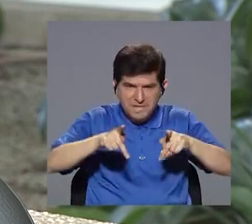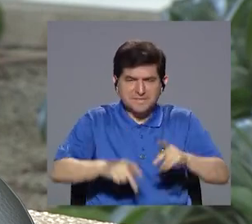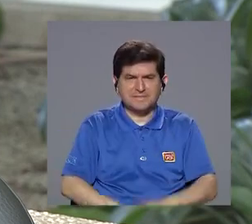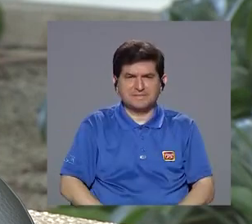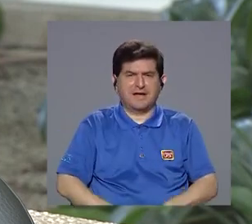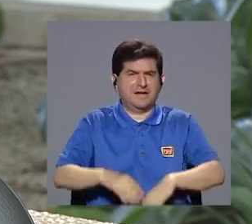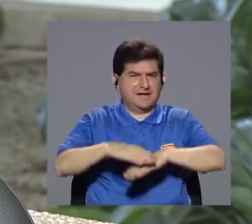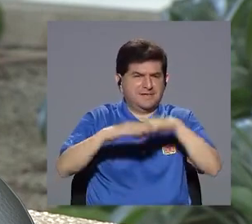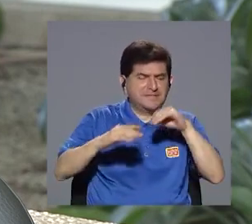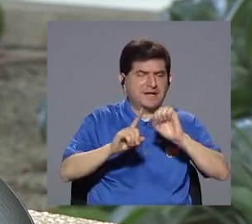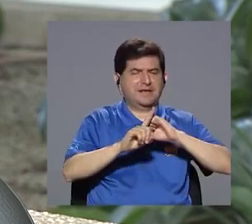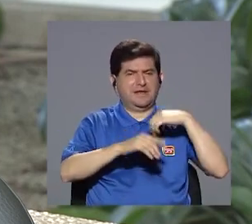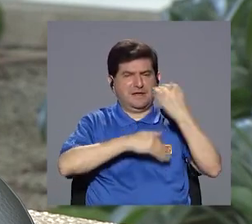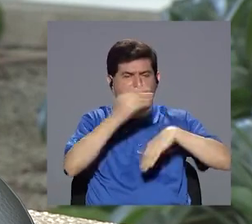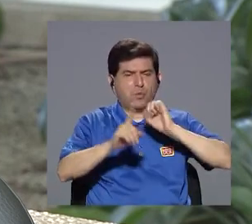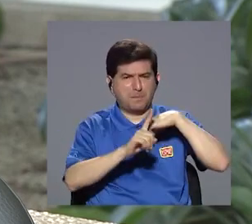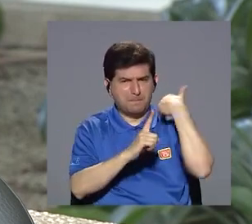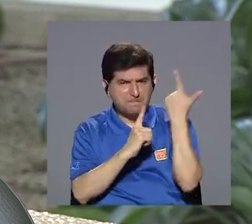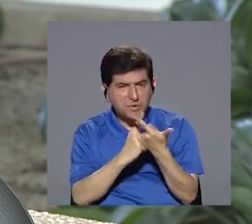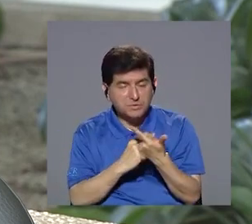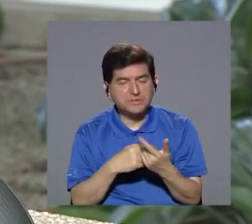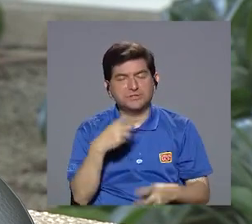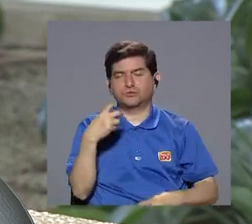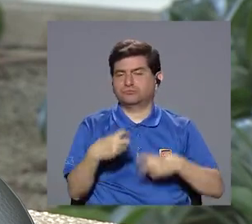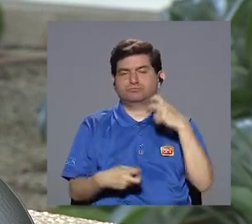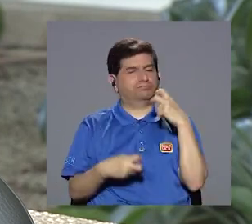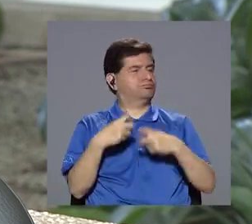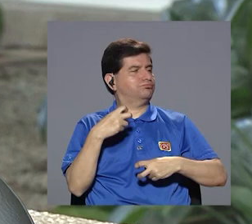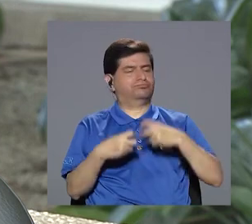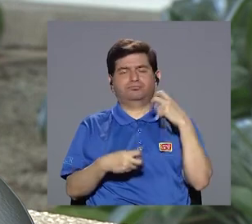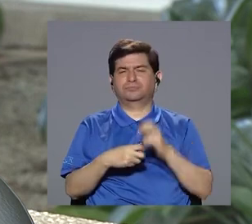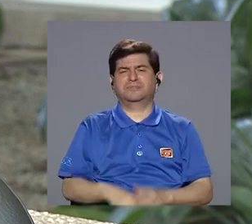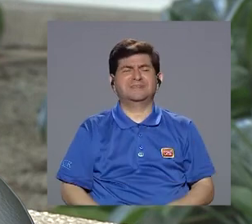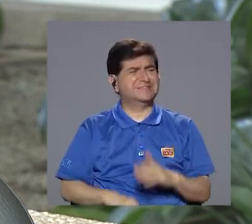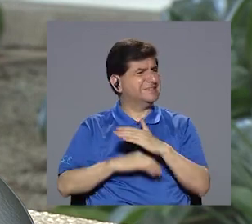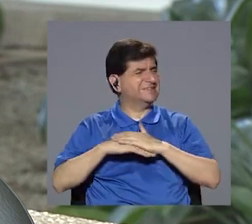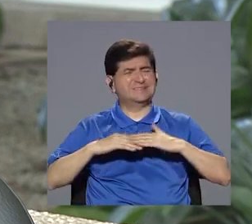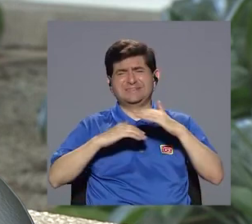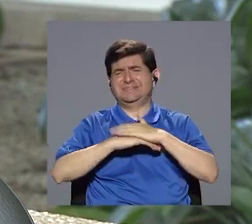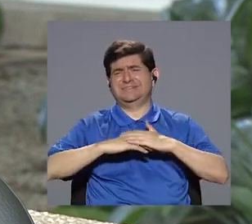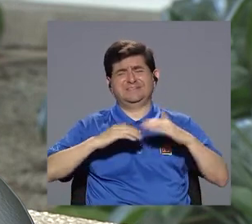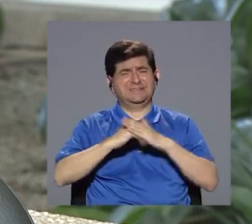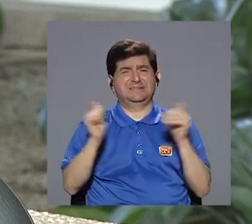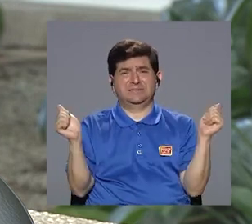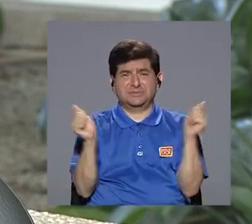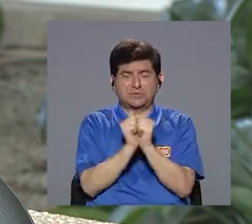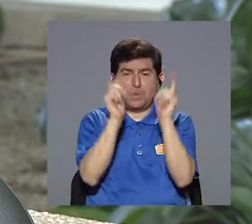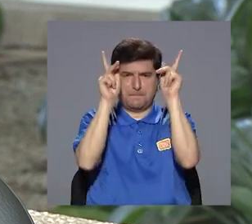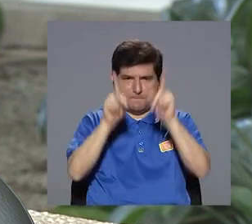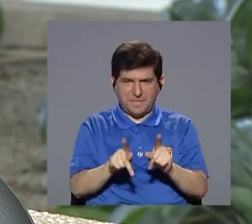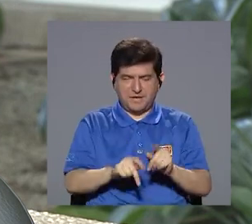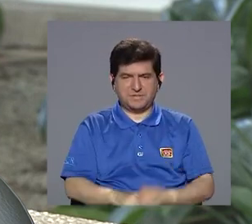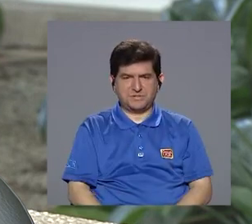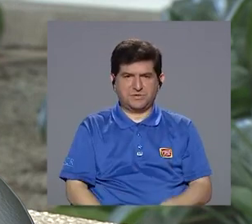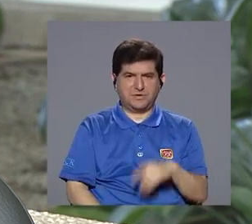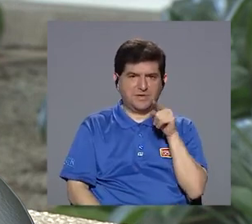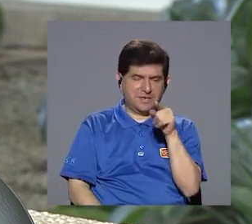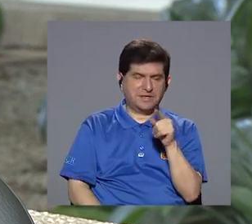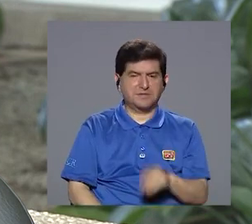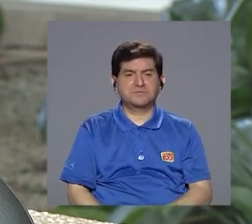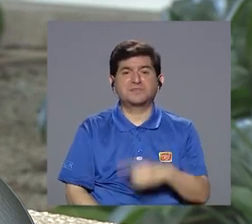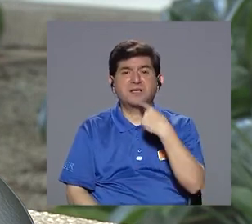alguien, salir, socializar, se vuelve un problema. Además, es muy incómodo a veces salir con alguien que de repente llegas